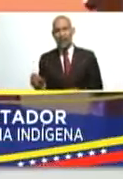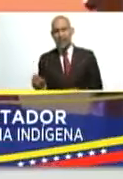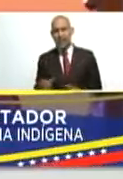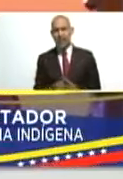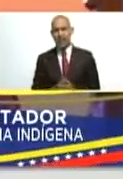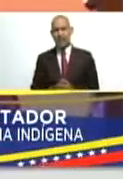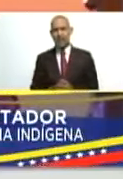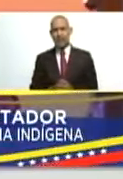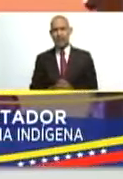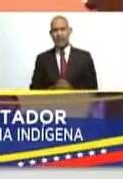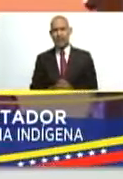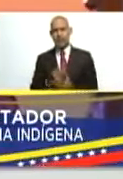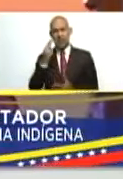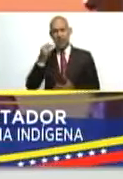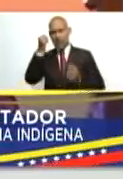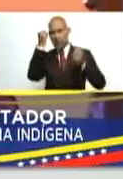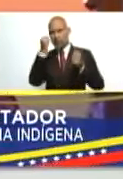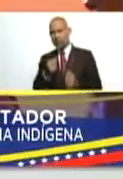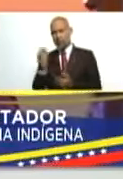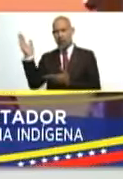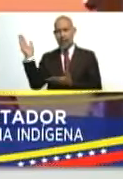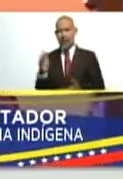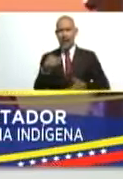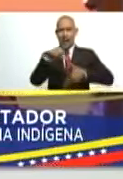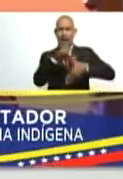allá de África y traídos a América.